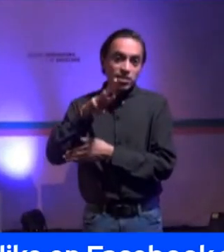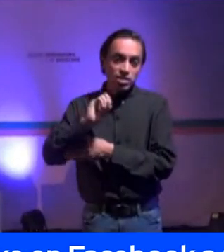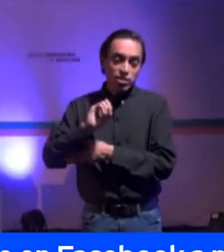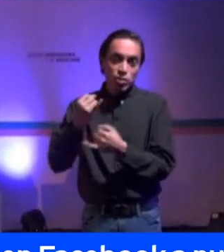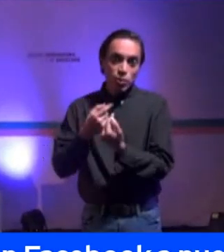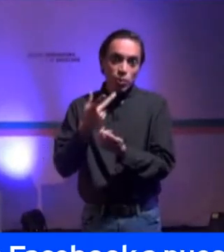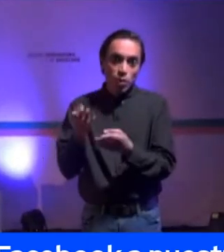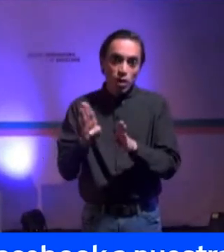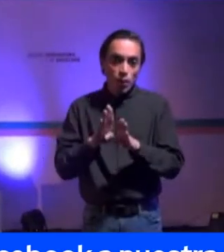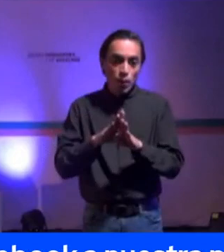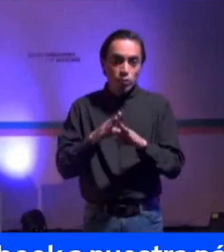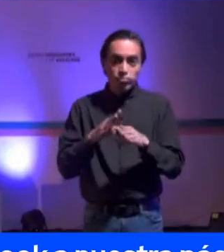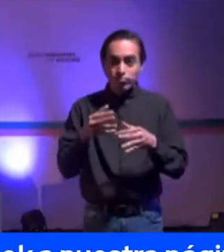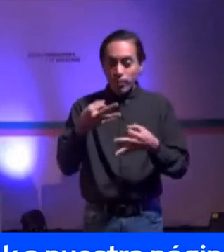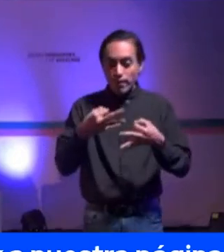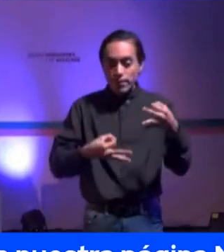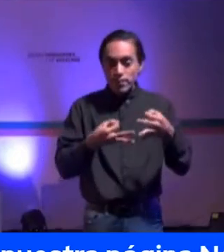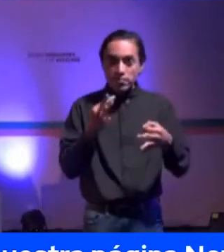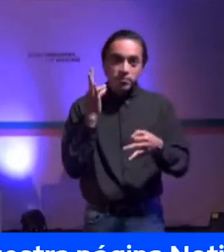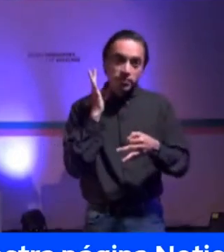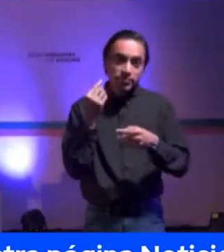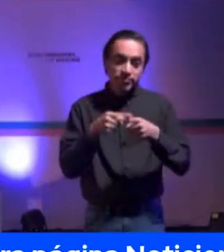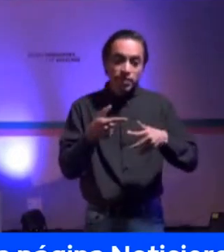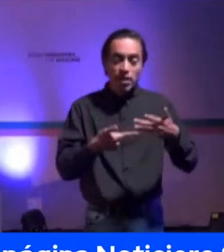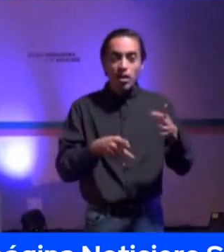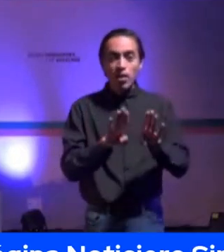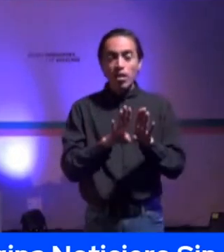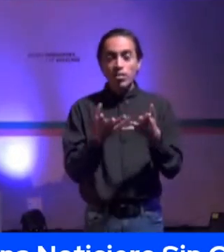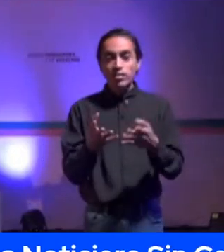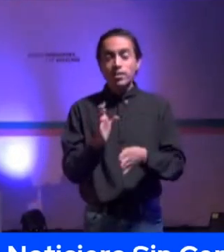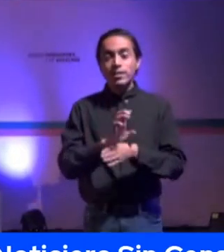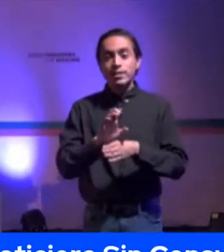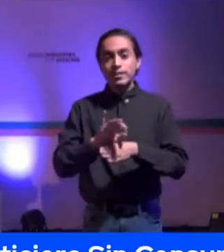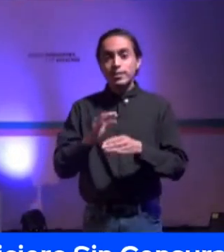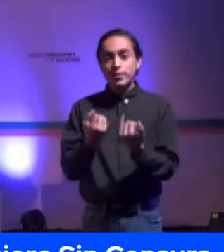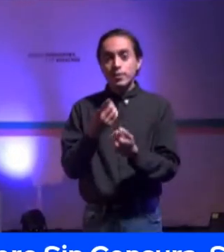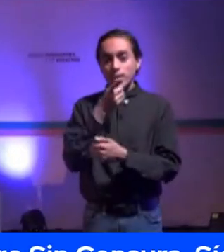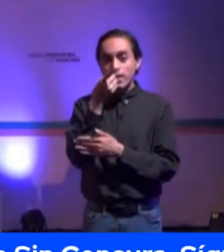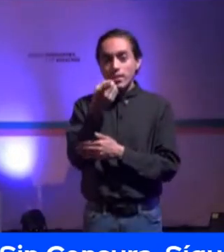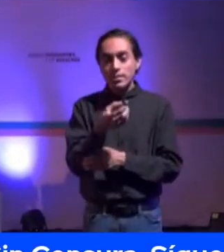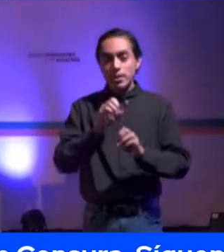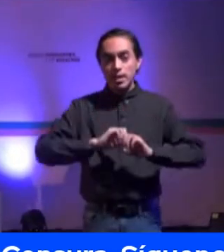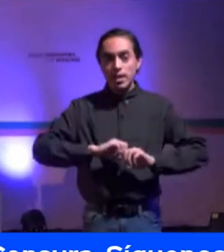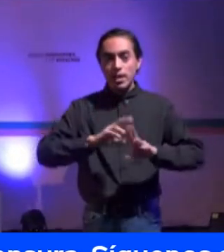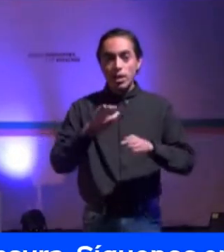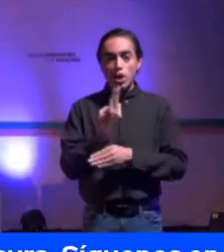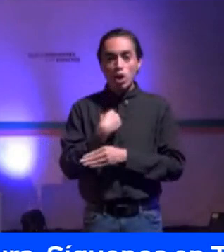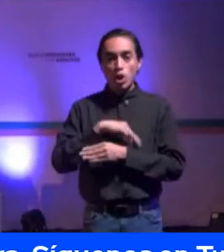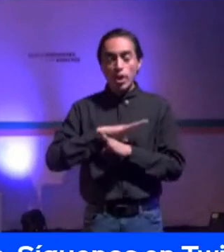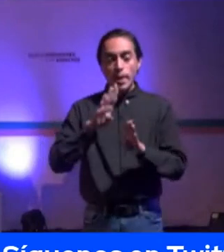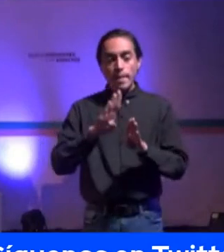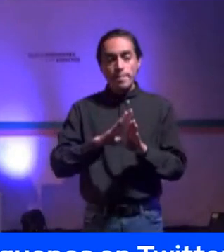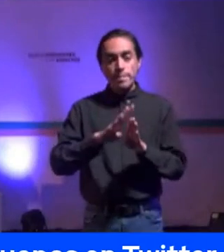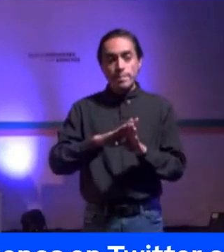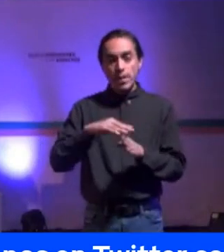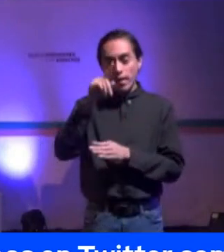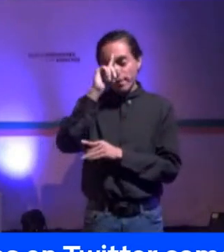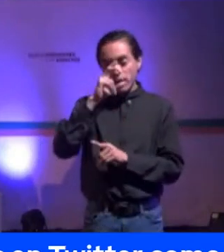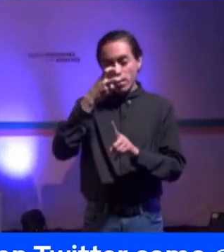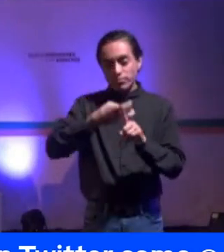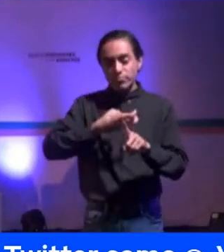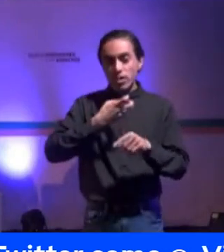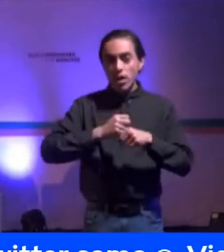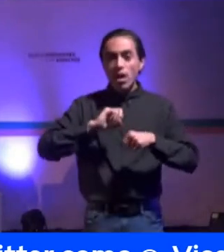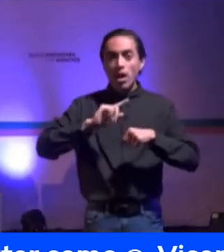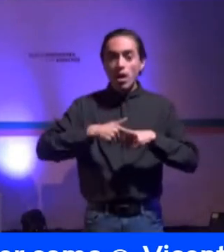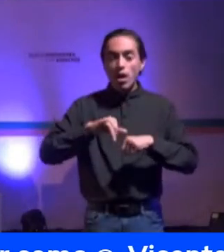a estar el Poder Judicial. Y nada más, también para mencionar, claro que hemos sido críticos, nada más que obviamente la